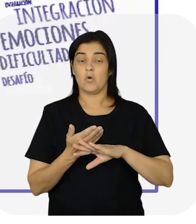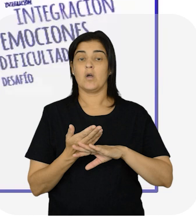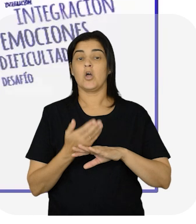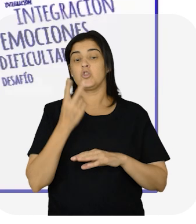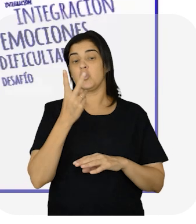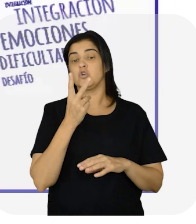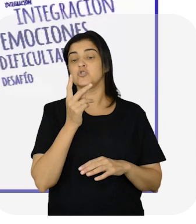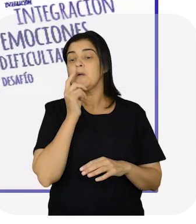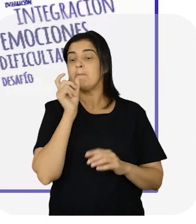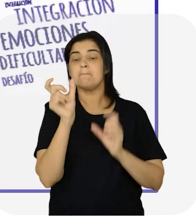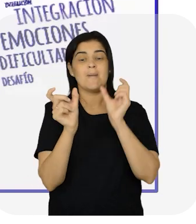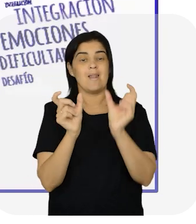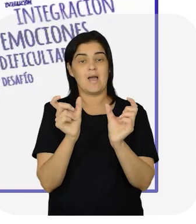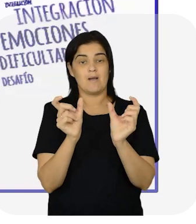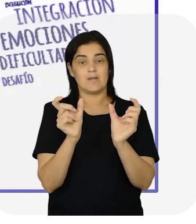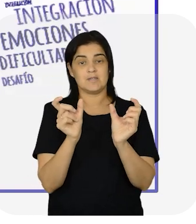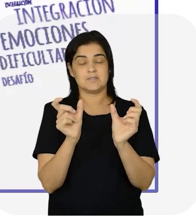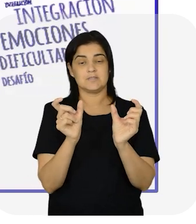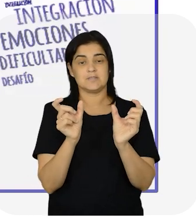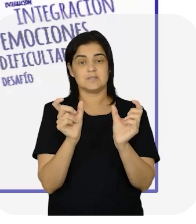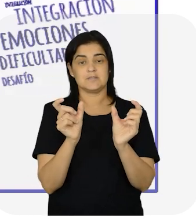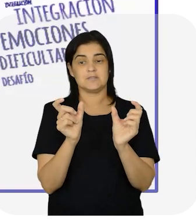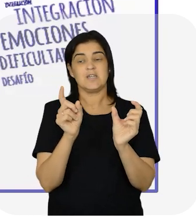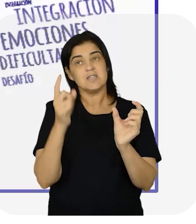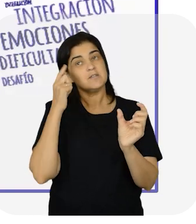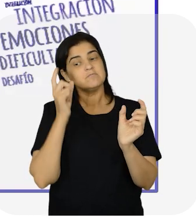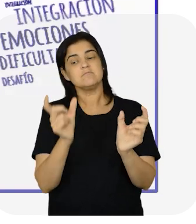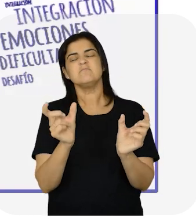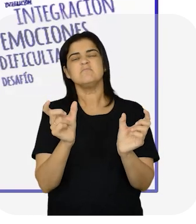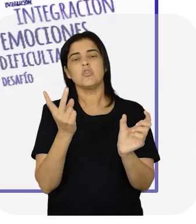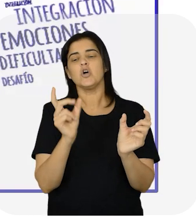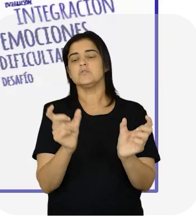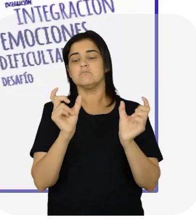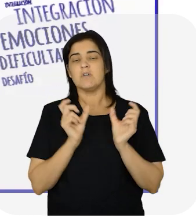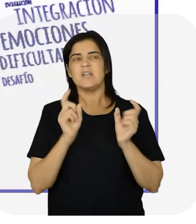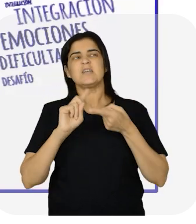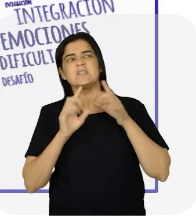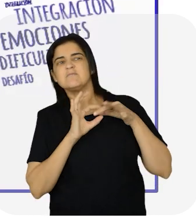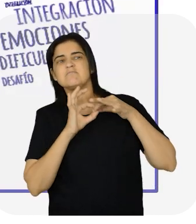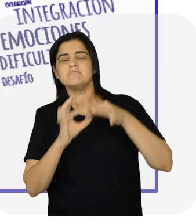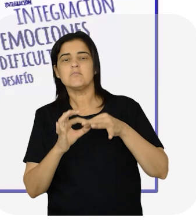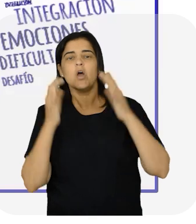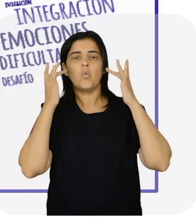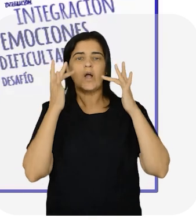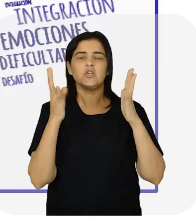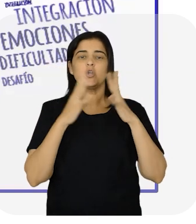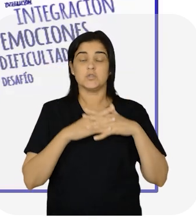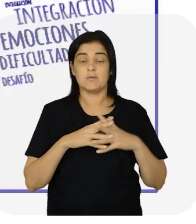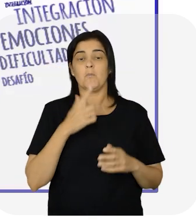2 palabras que ellos vincularan con educación inclusiva, y bueno, y